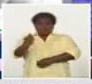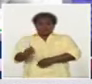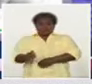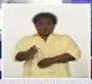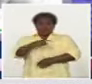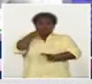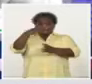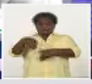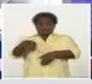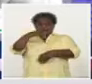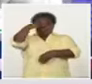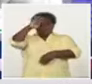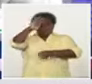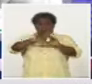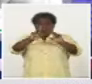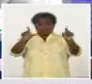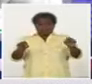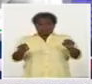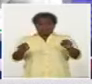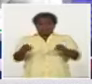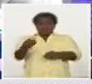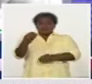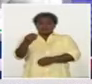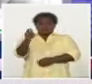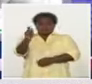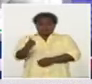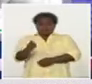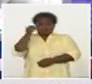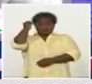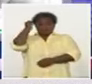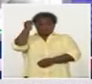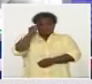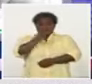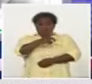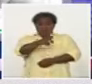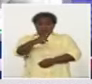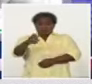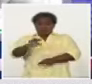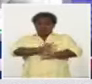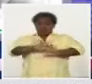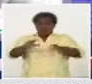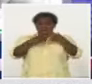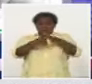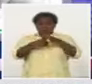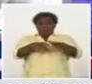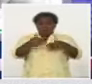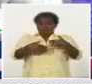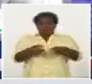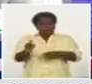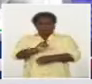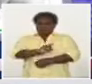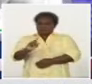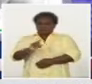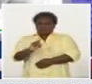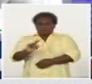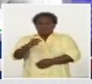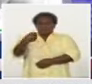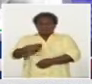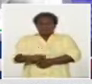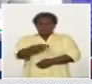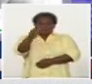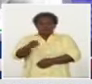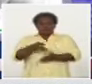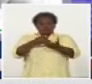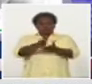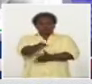país. Y aunque muchos consideran que la vacunación es la clave del triunfo, todavía puede hacerse mucho más desde la responsabilidad individual y